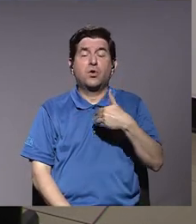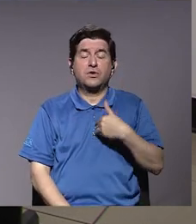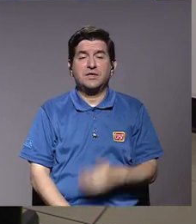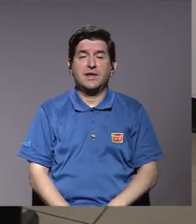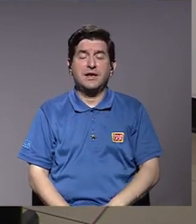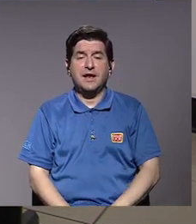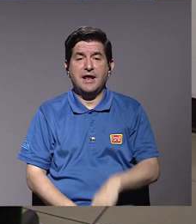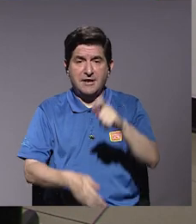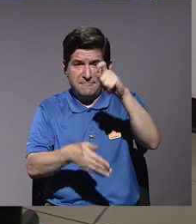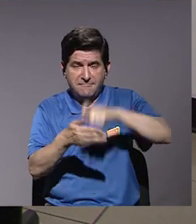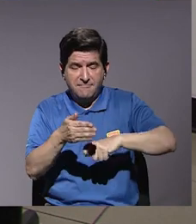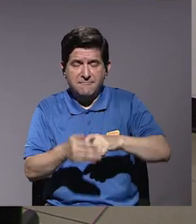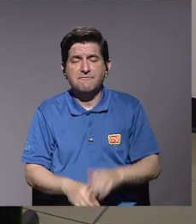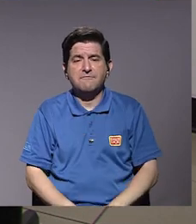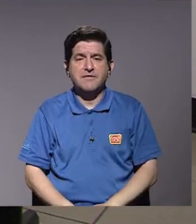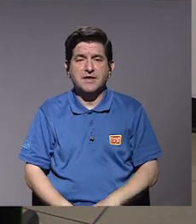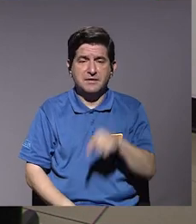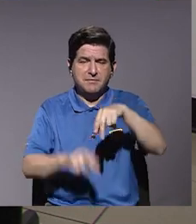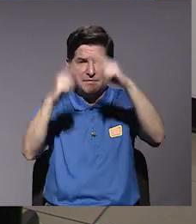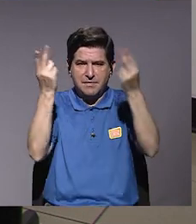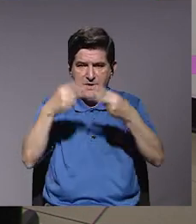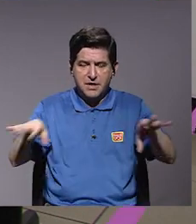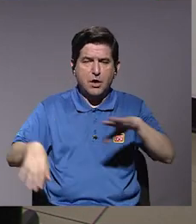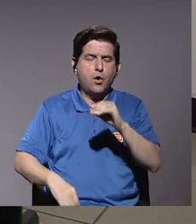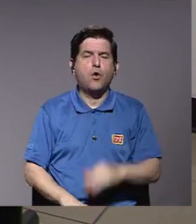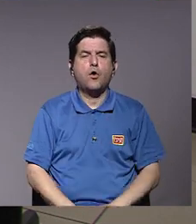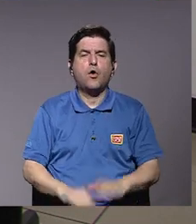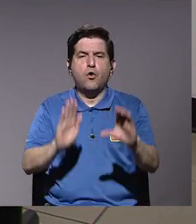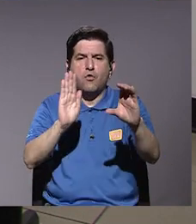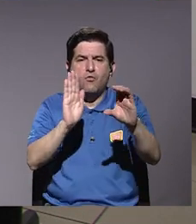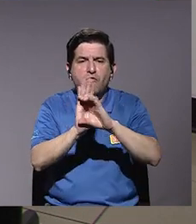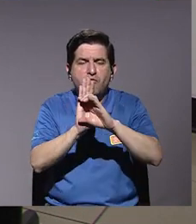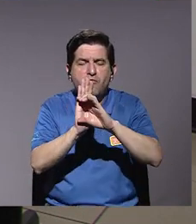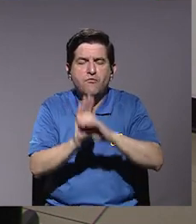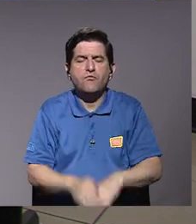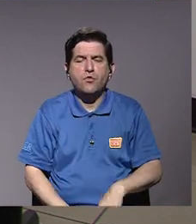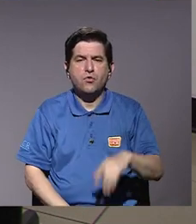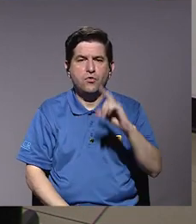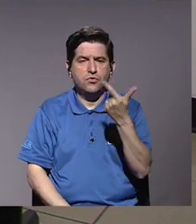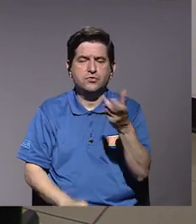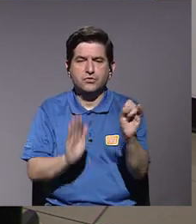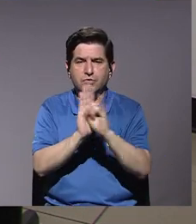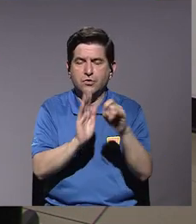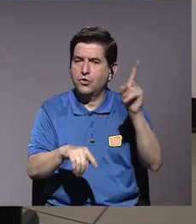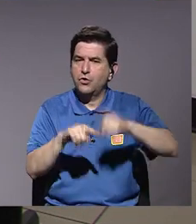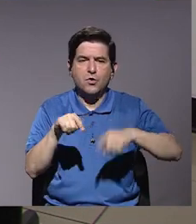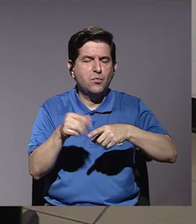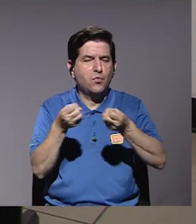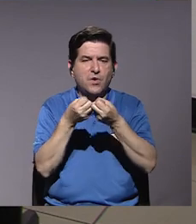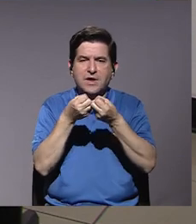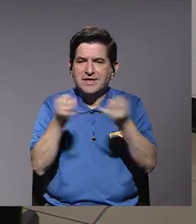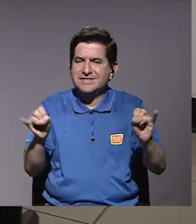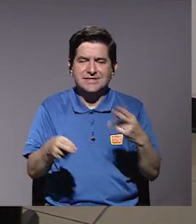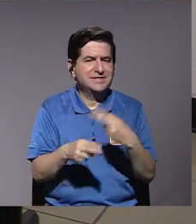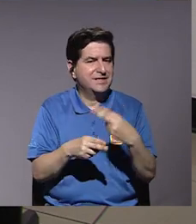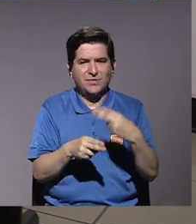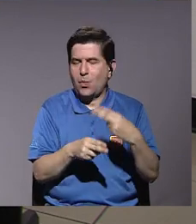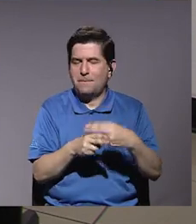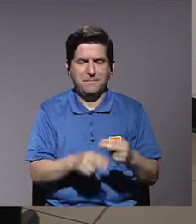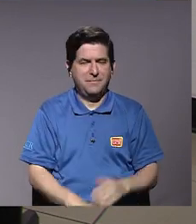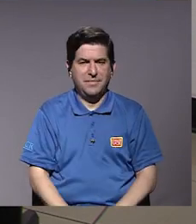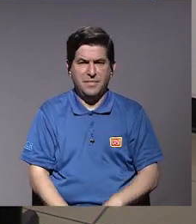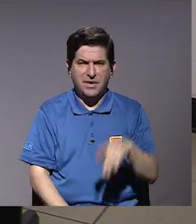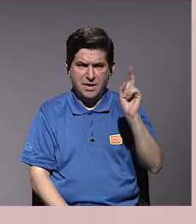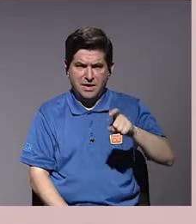es que tenga firma digital. Y si no, pues que nos ponga una foto de su cédula porque no puede ser anónima. Okay. La queja no puede ser